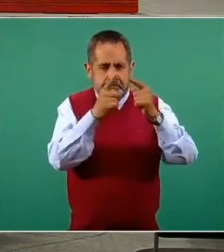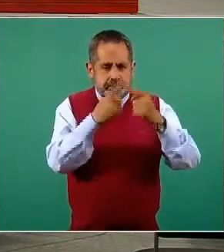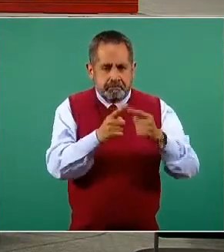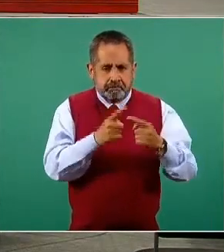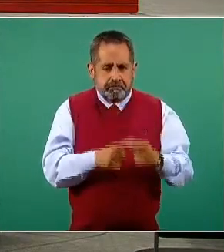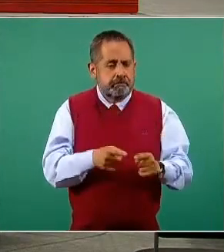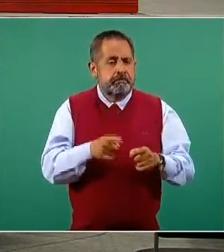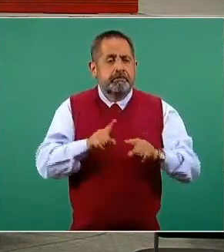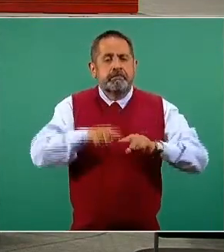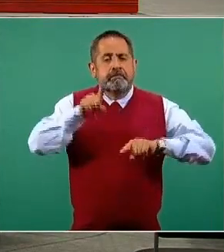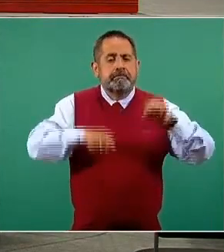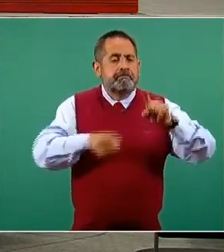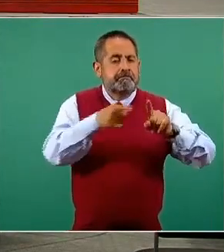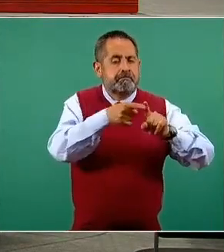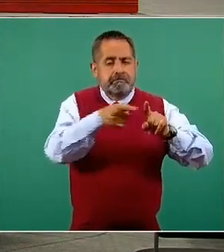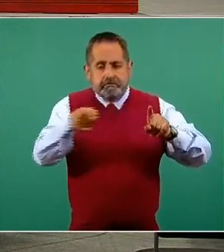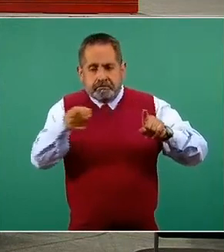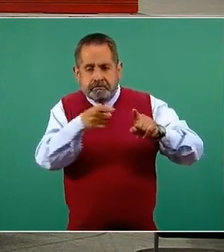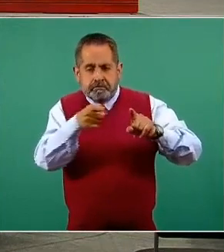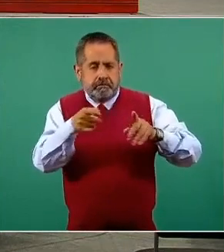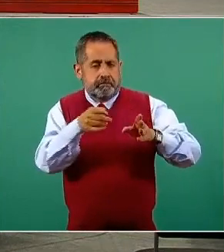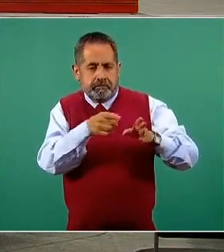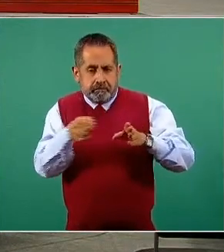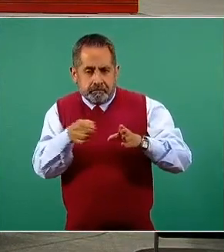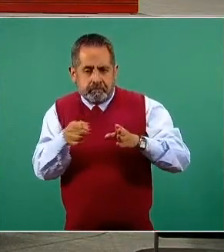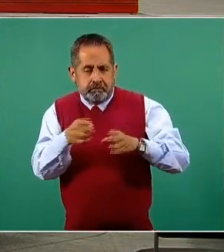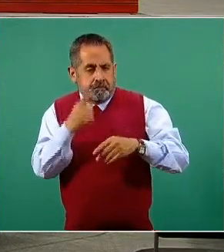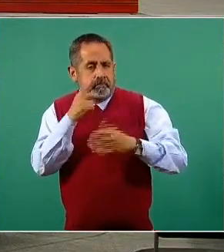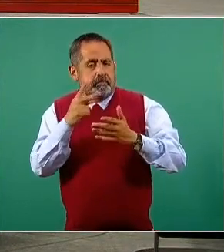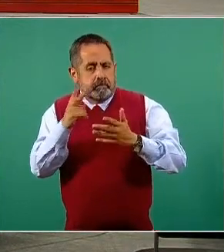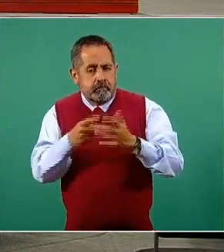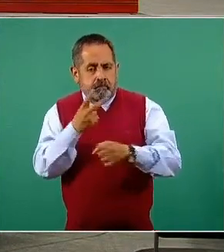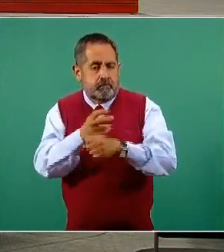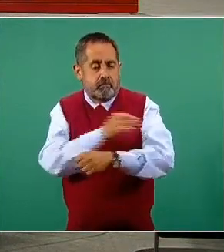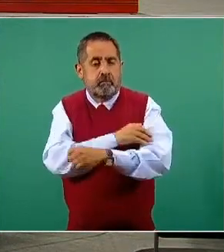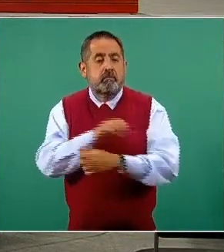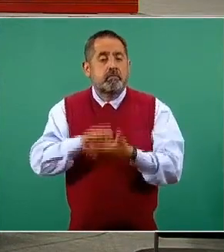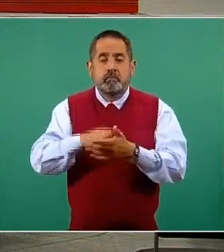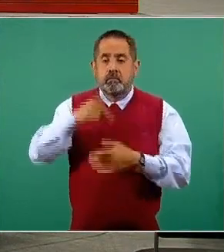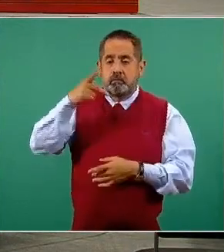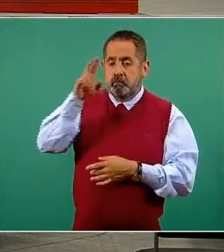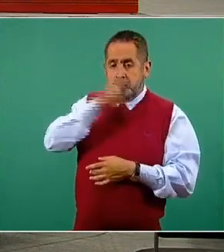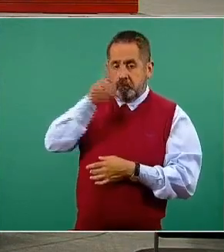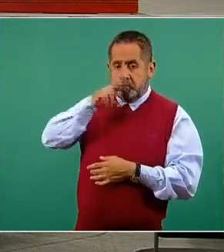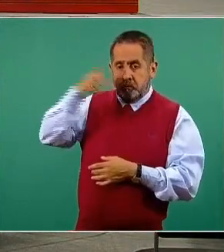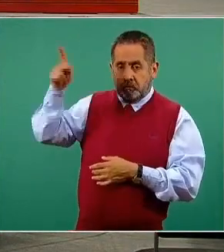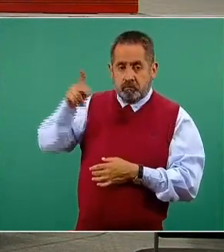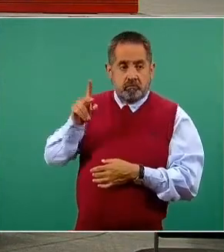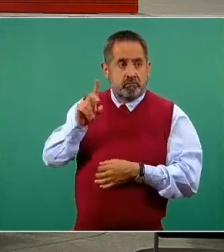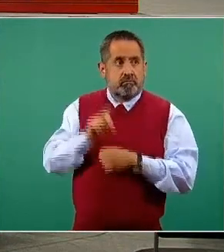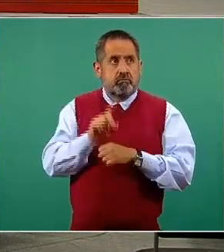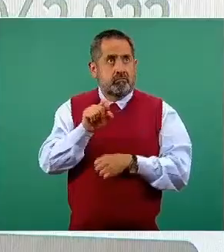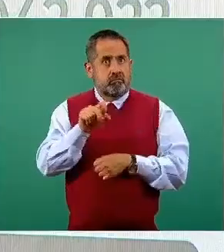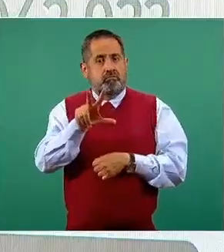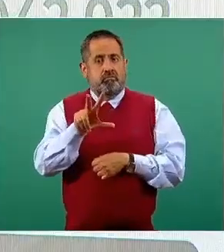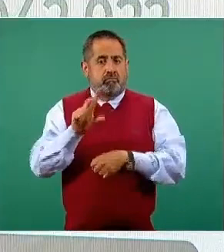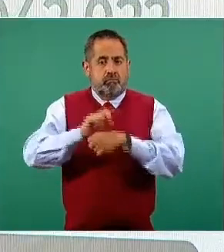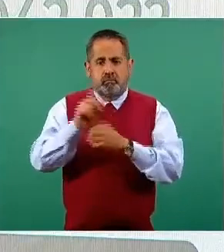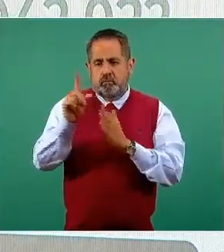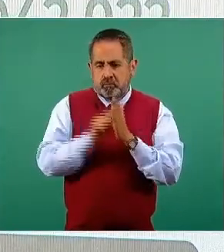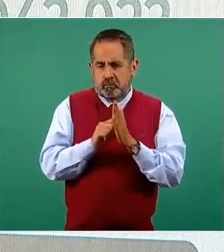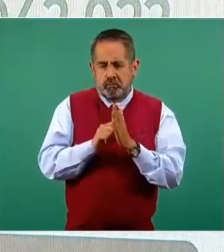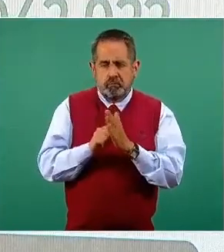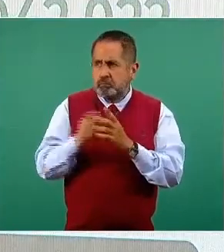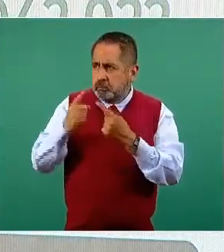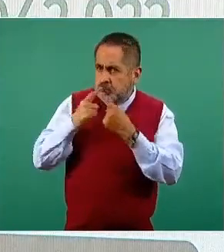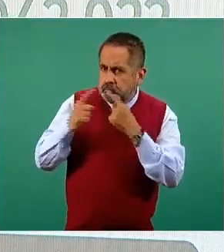vacunas tienen intervalos de aplicación diferentes. Sputnik V originalmente era 28 días, un mes, y